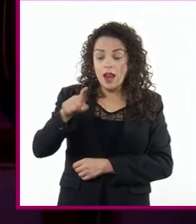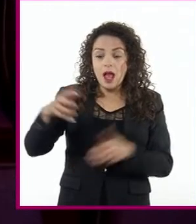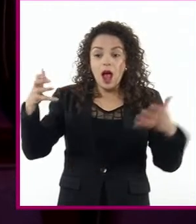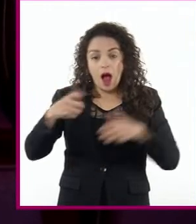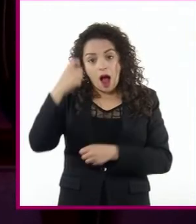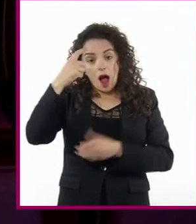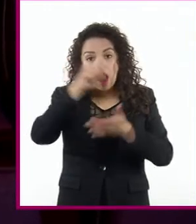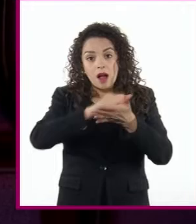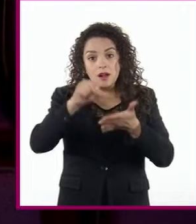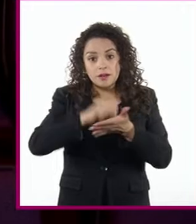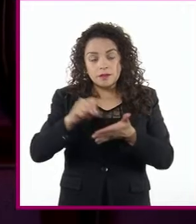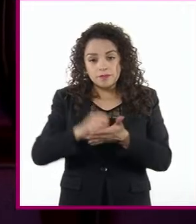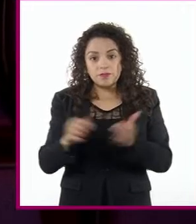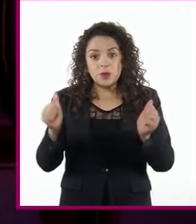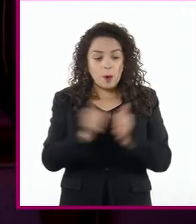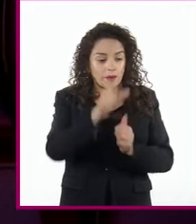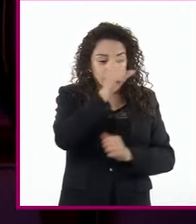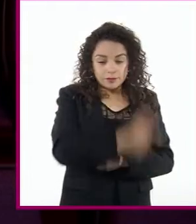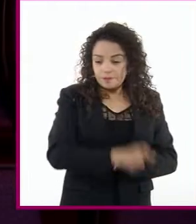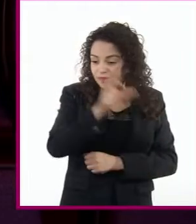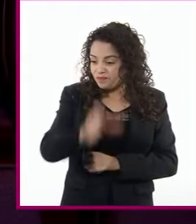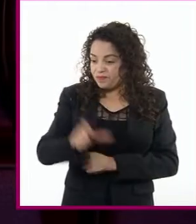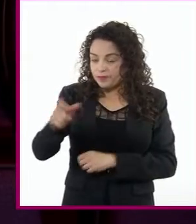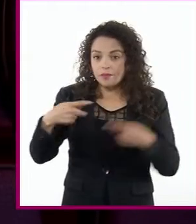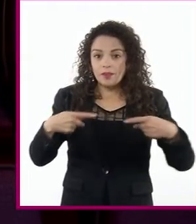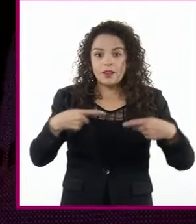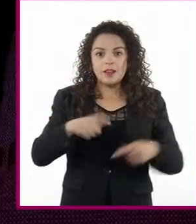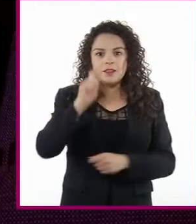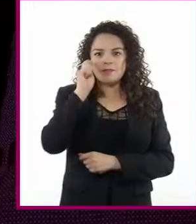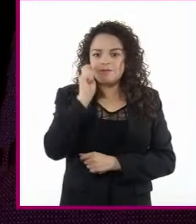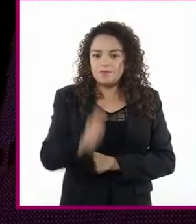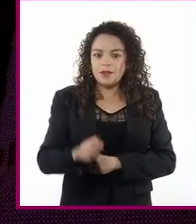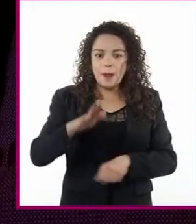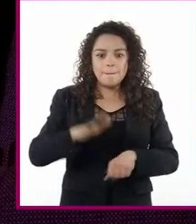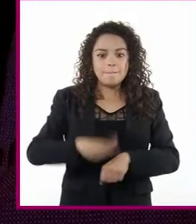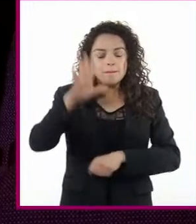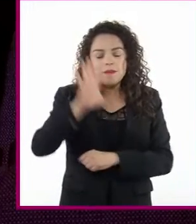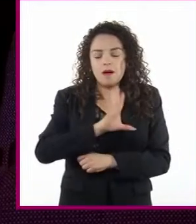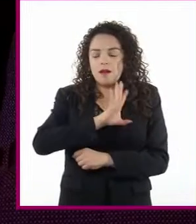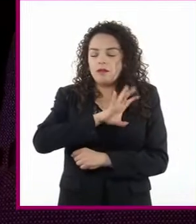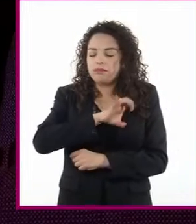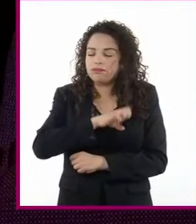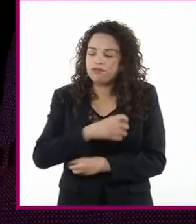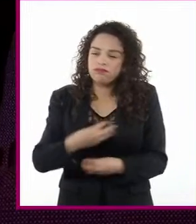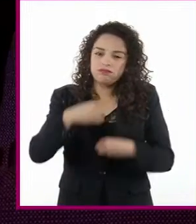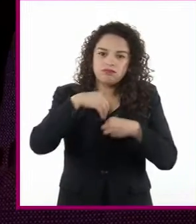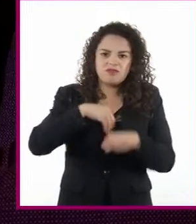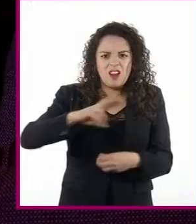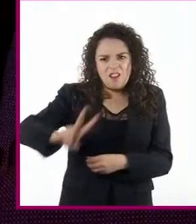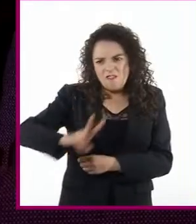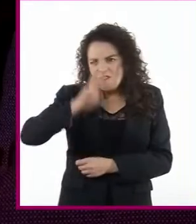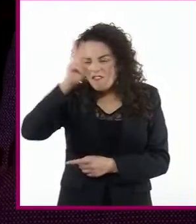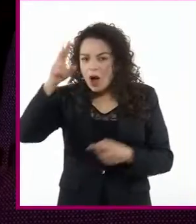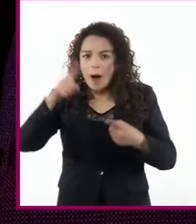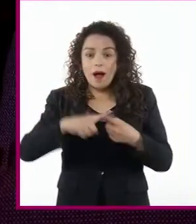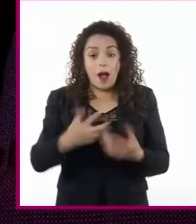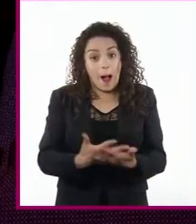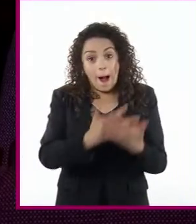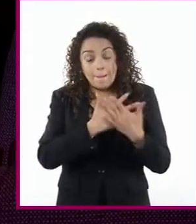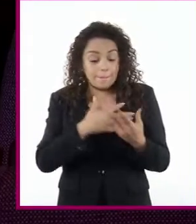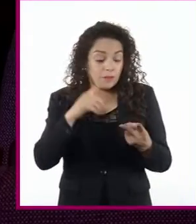personajes encarnan con hondura las pasiones más arrebatadoras: venganza,